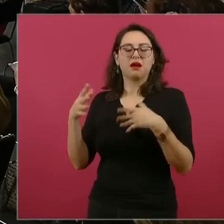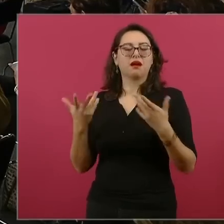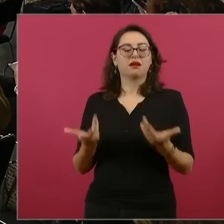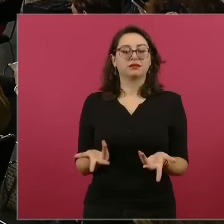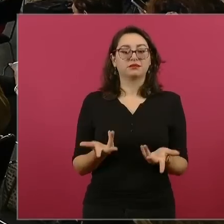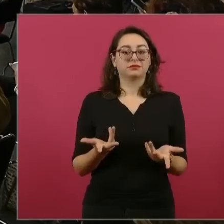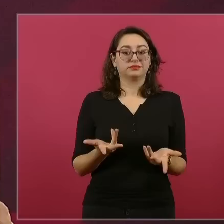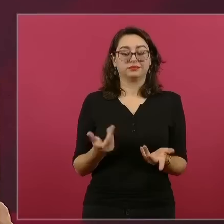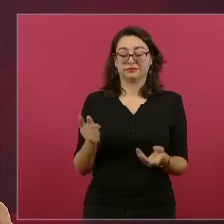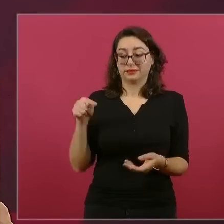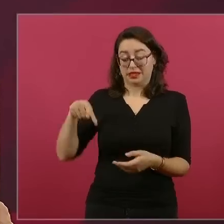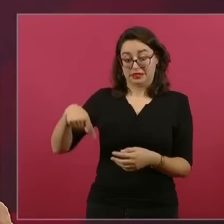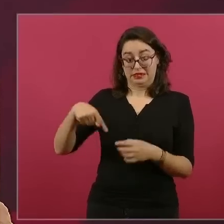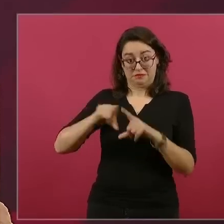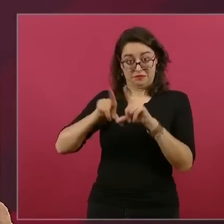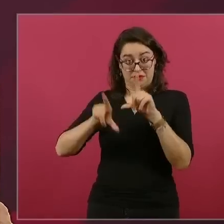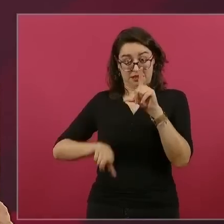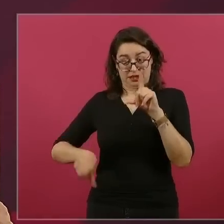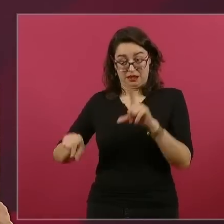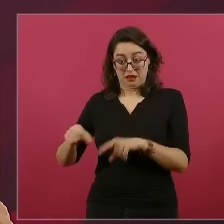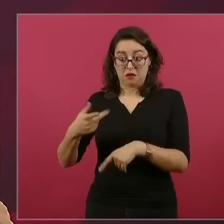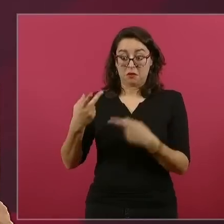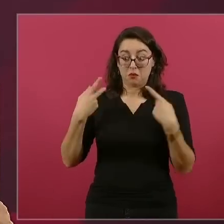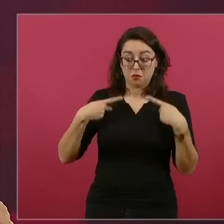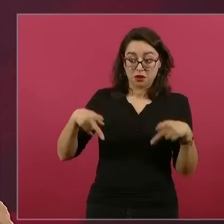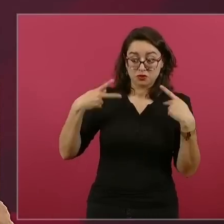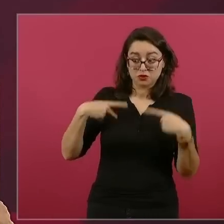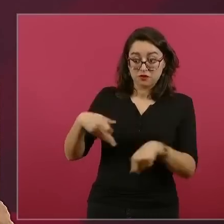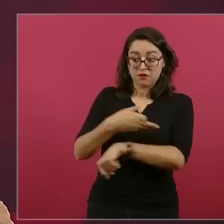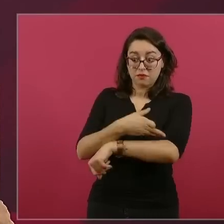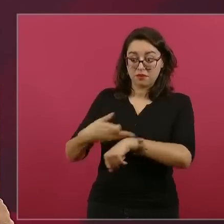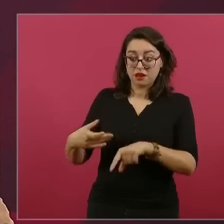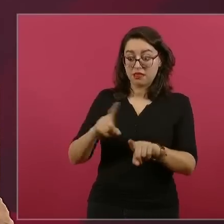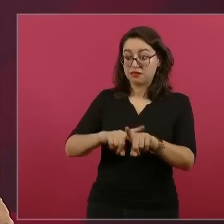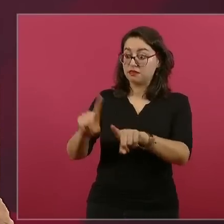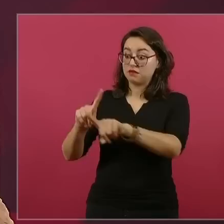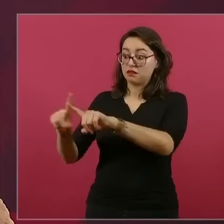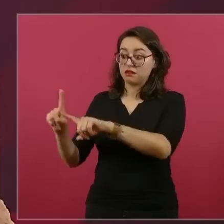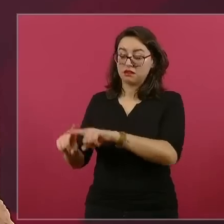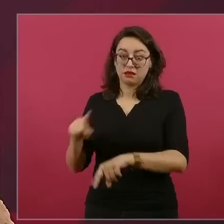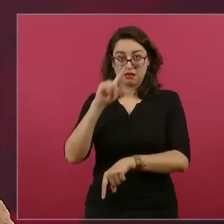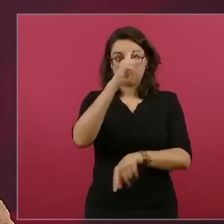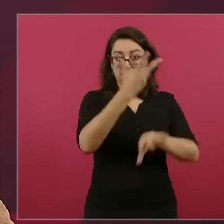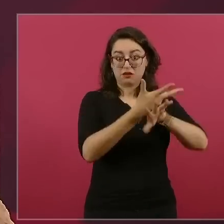sus familiares más de 60 mil millones de dólares.